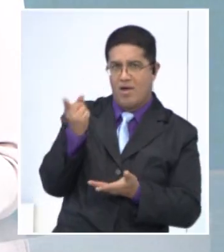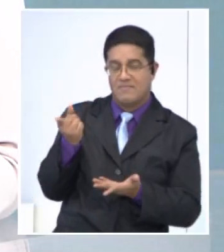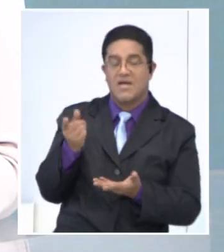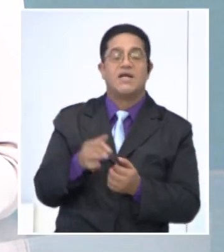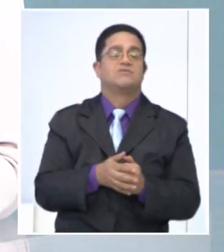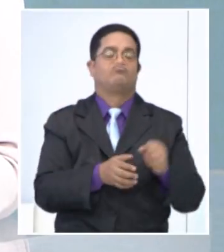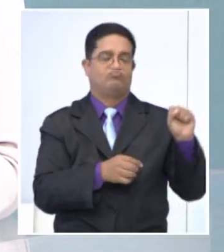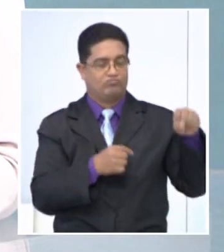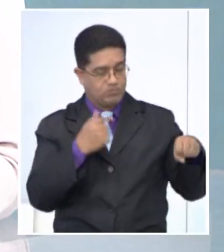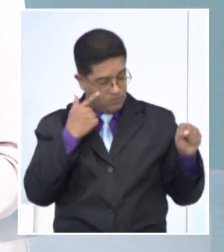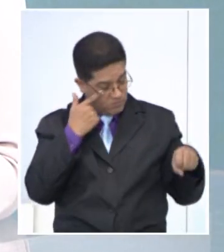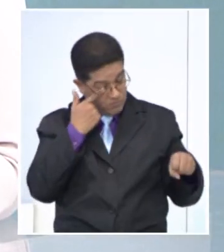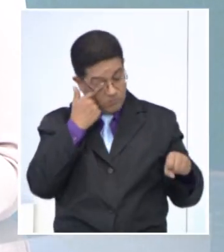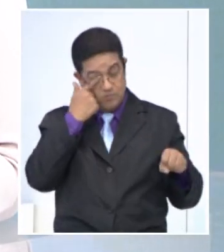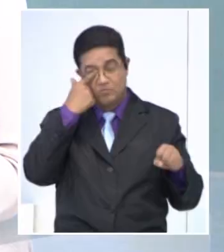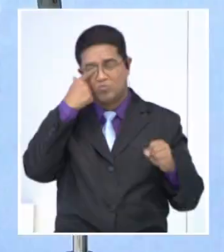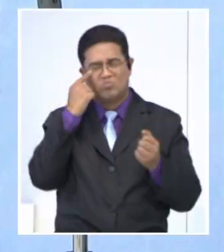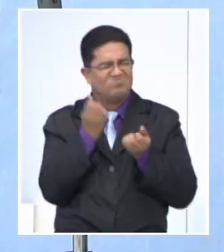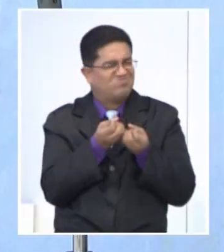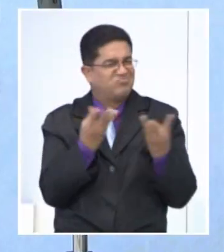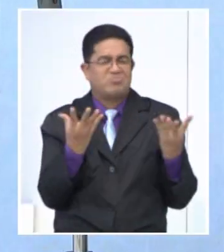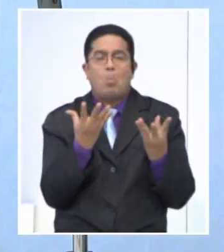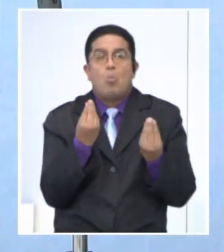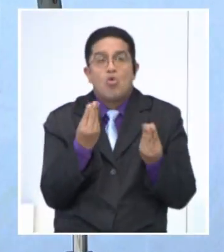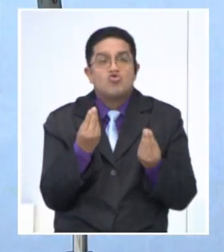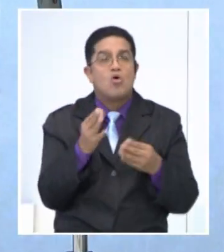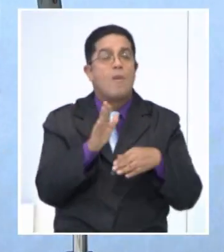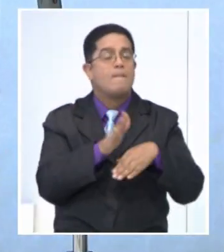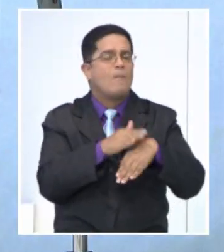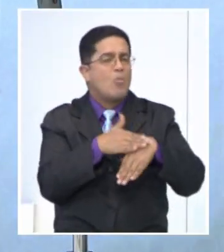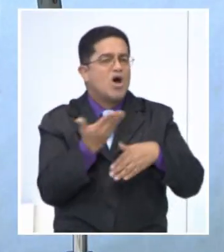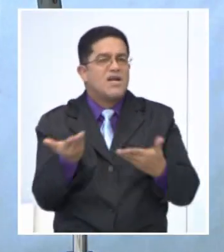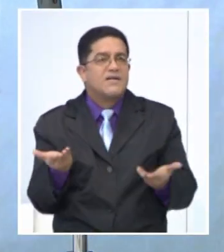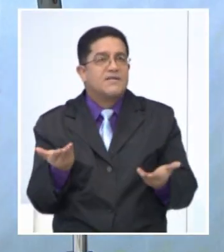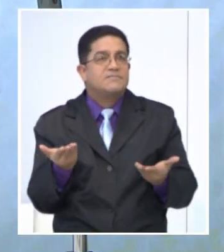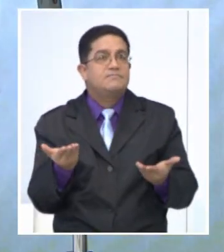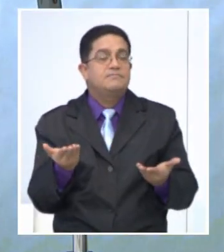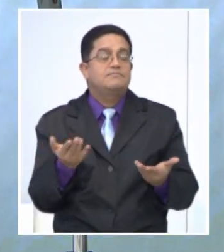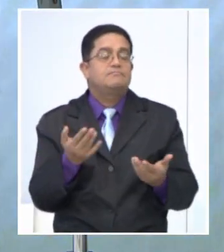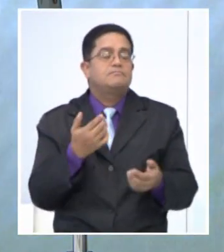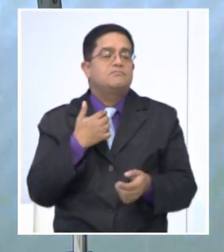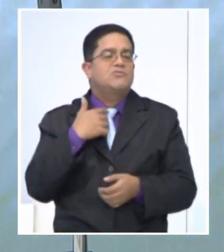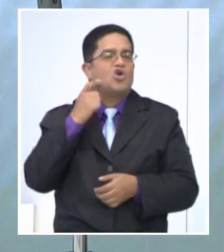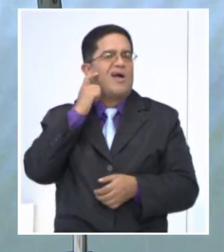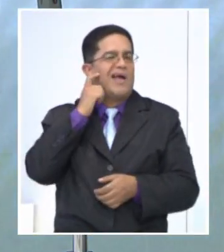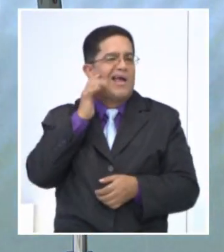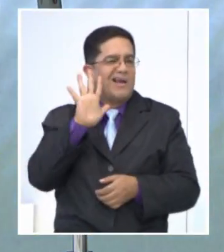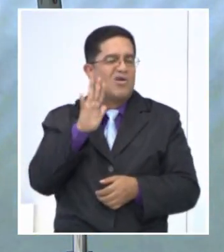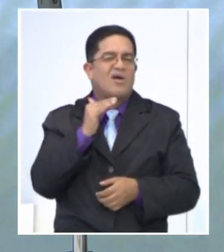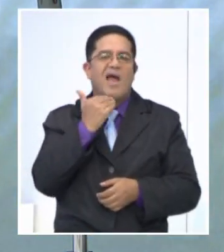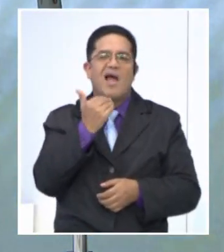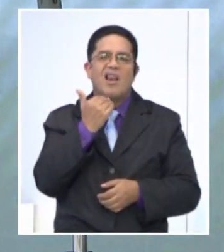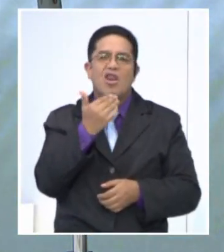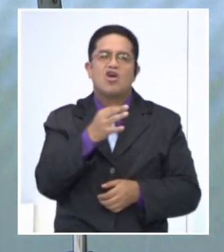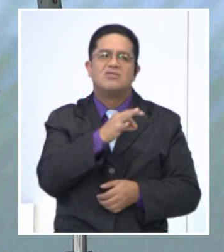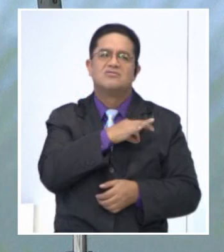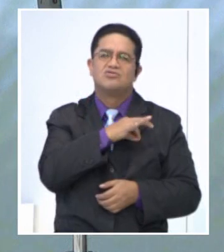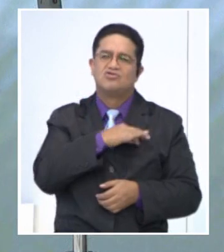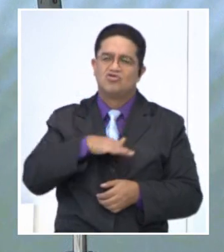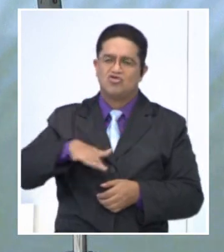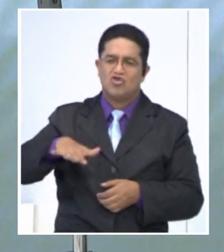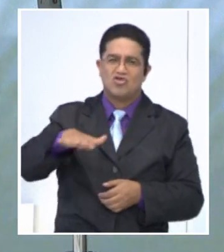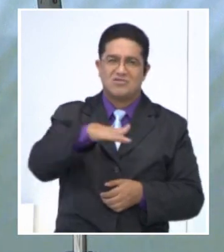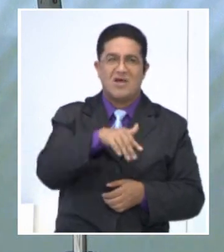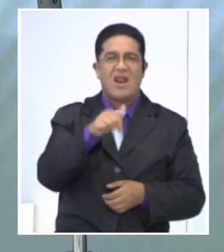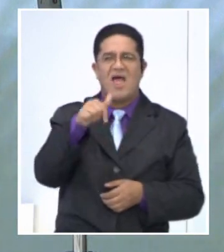tomarlo en cuenta. Muchísimo, Daniela, pero muchísimo. ¿Por qué? Porque no solamente, yo creo que es algo social y es de nuestro medio. Aquí